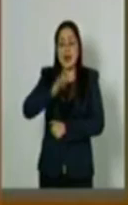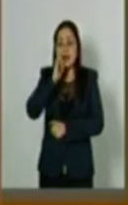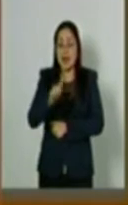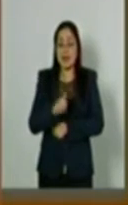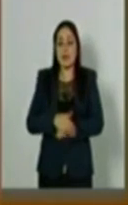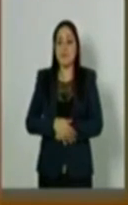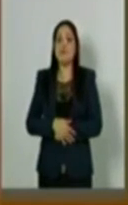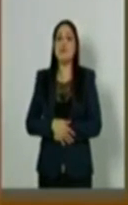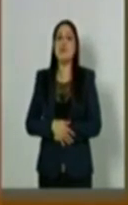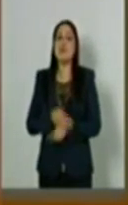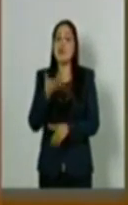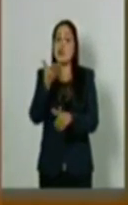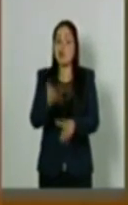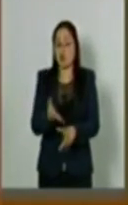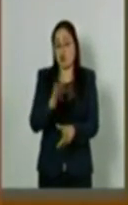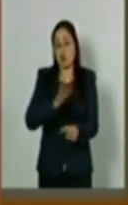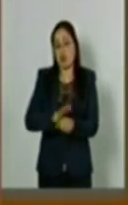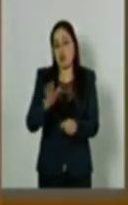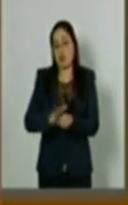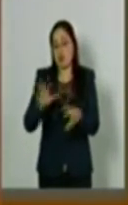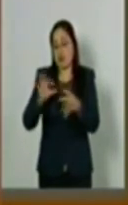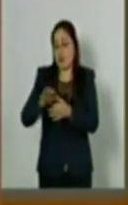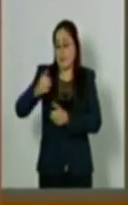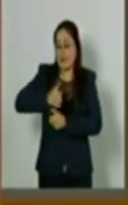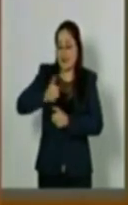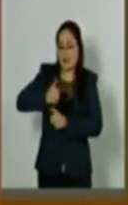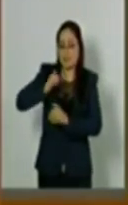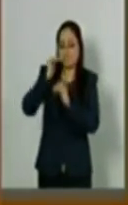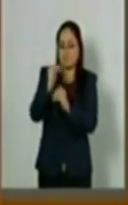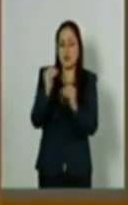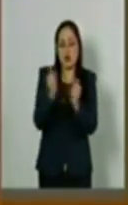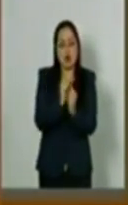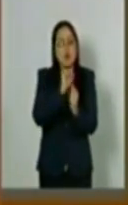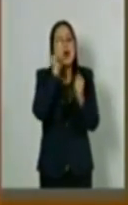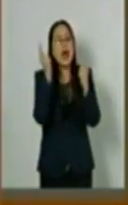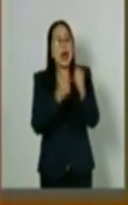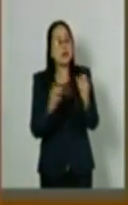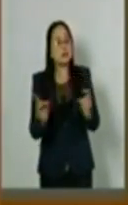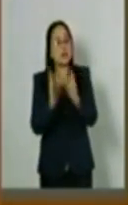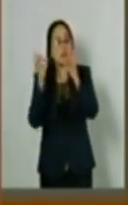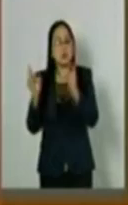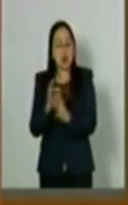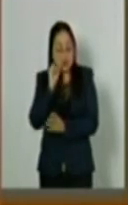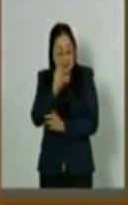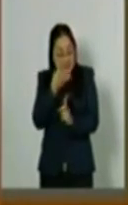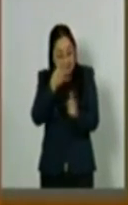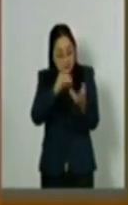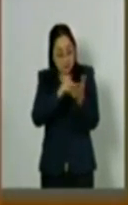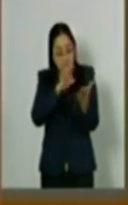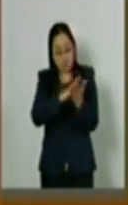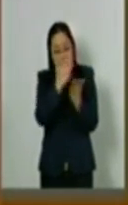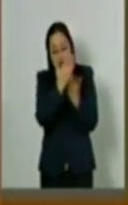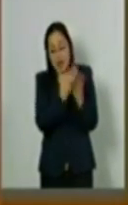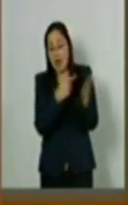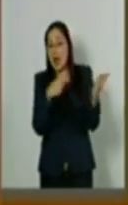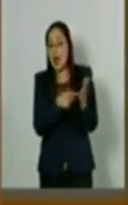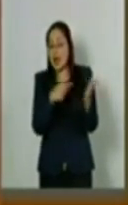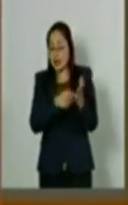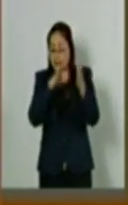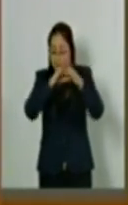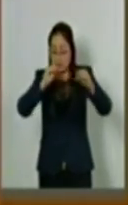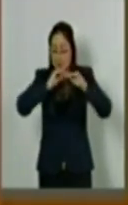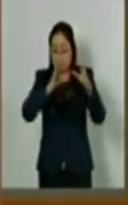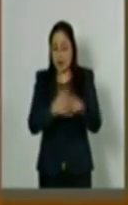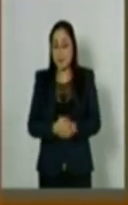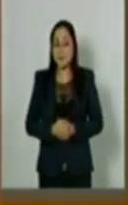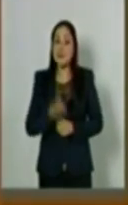contrario, restringe la acción de las Fuerzas Armadas a casos específicos, claramente establecidos en el mismo ordenamiento,